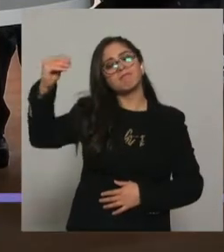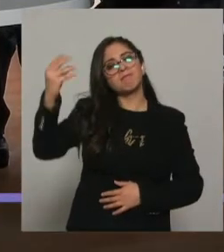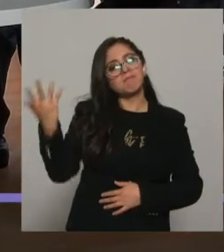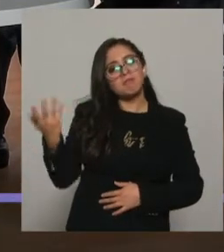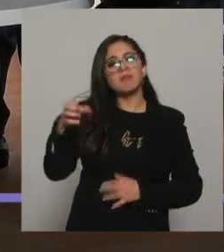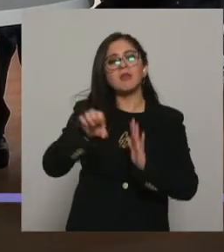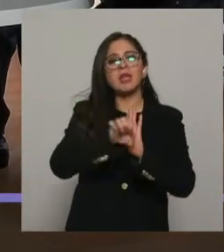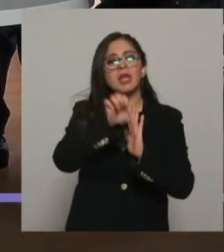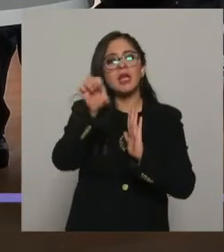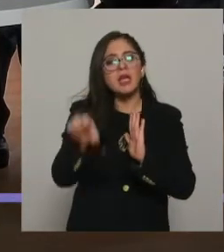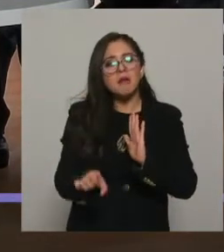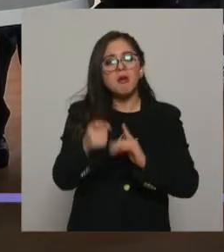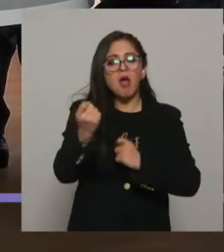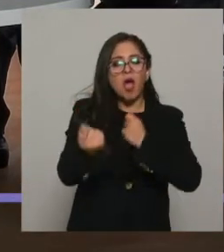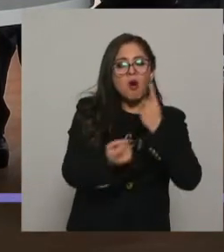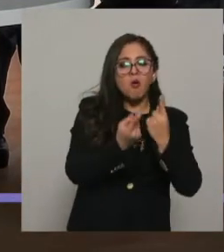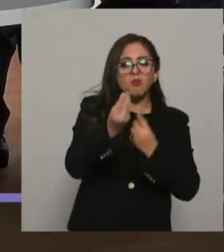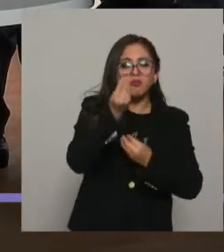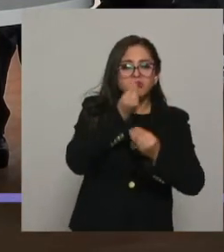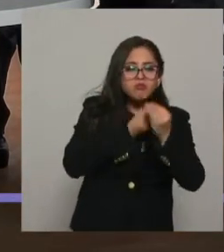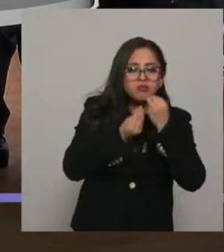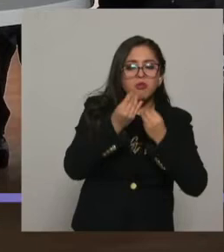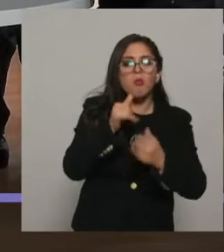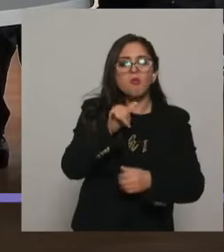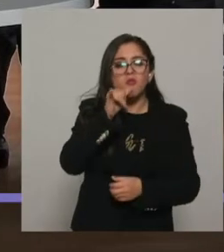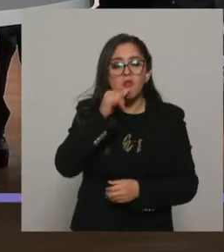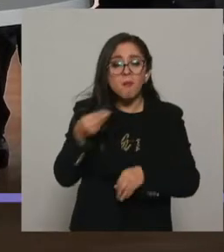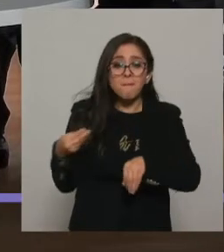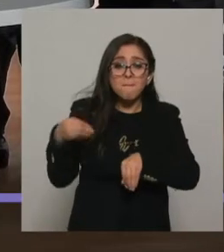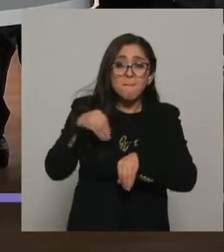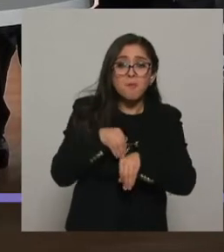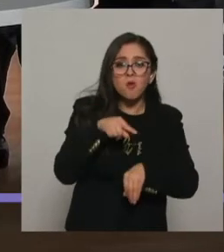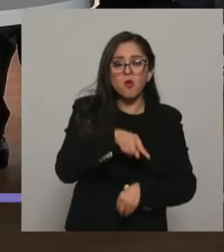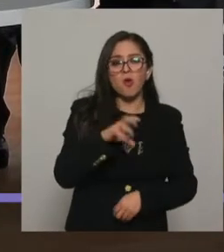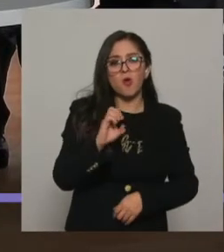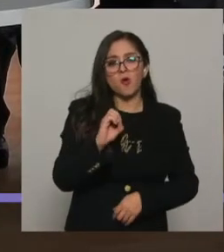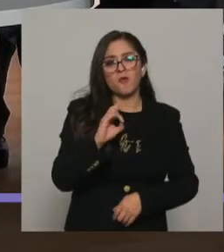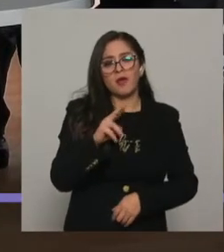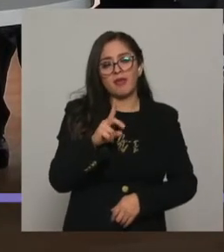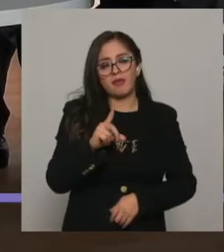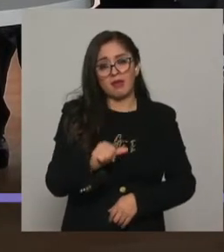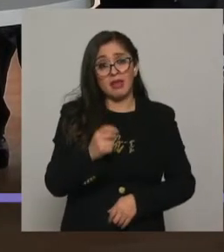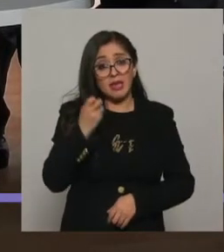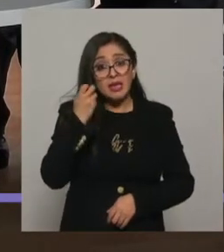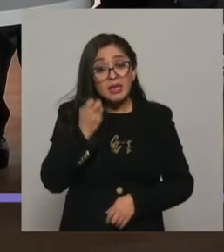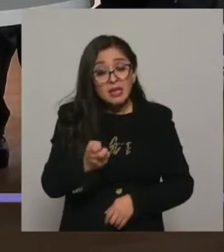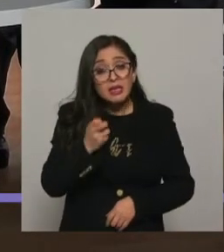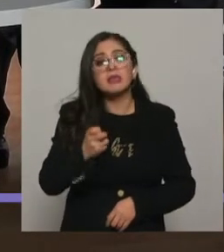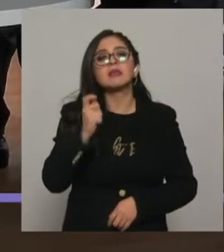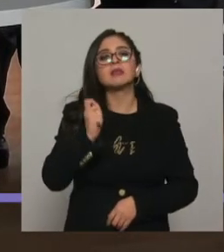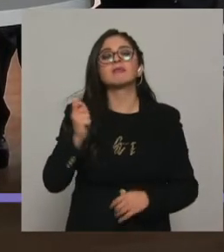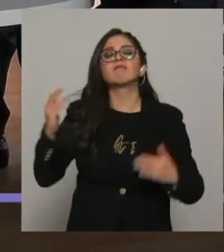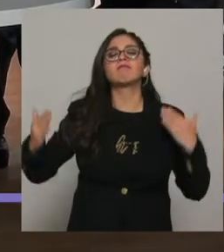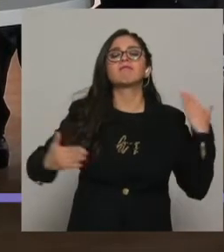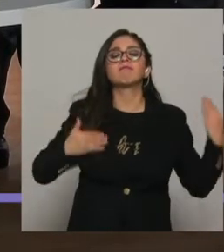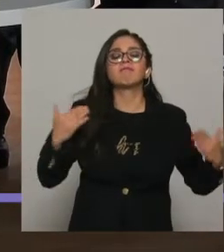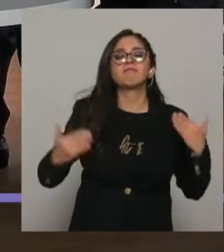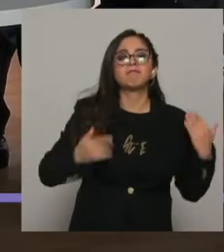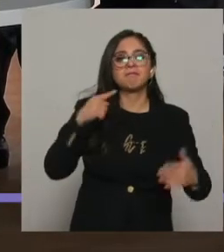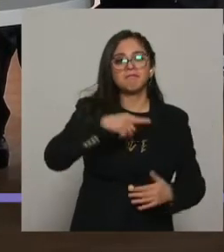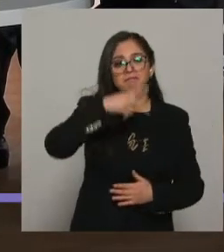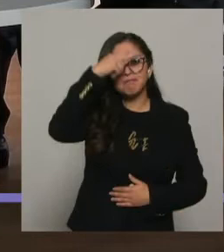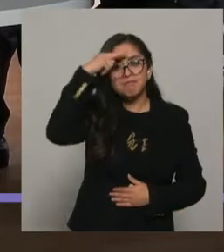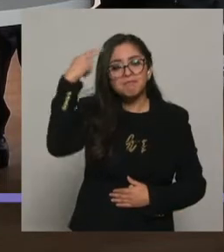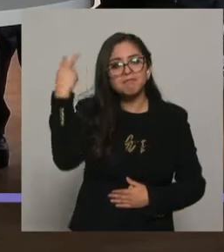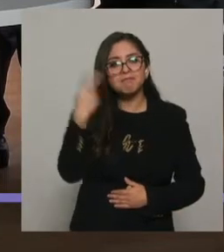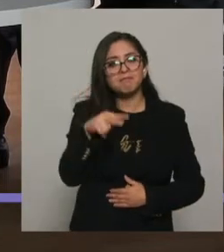gustaban algunos alimentos o bebidas, se les coloca también en la ofrenda, y es que de esa manera pues se festeja en México toda esta